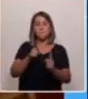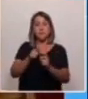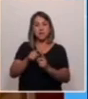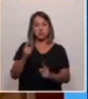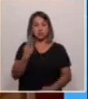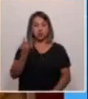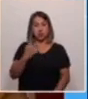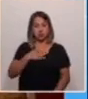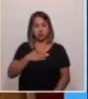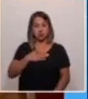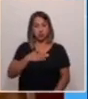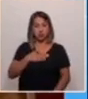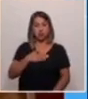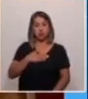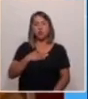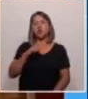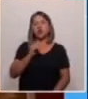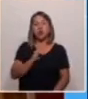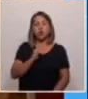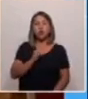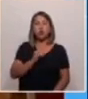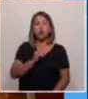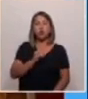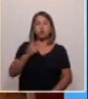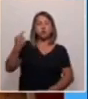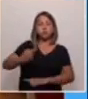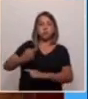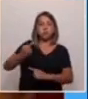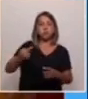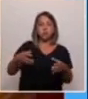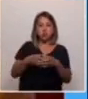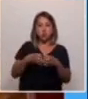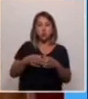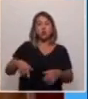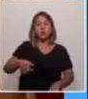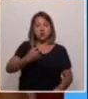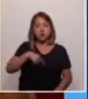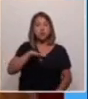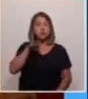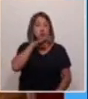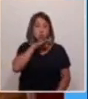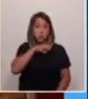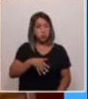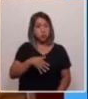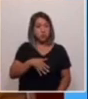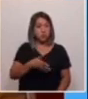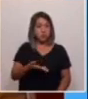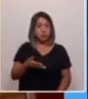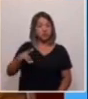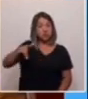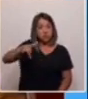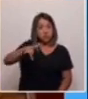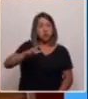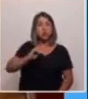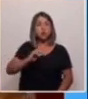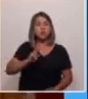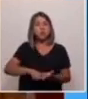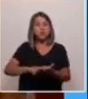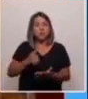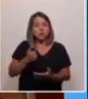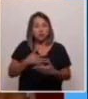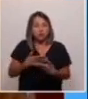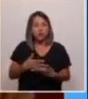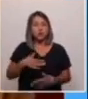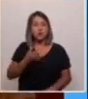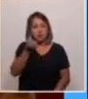siendo tendenciados por una imposición colectiva? ¿Estamos siendo utilizados realmente o lo estamos haciendo de corazón? Quiero